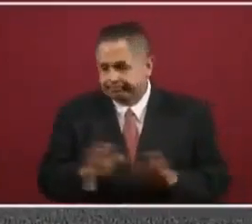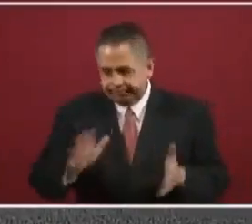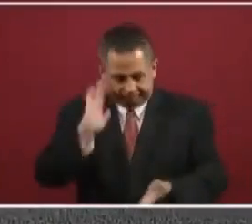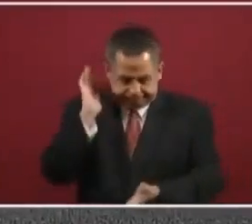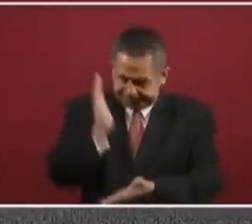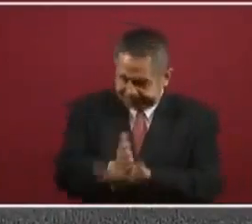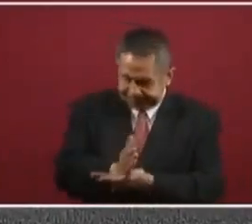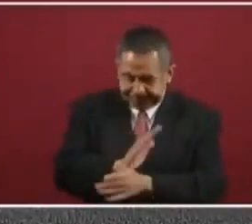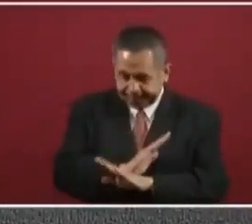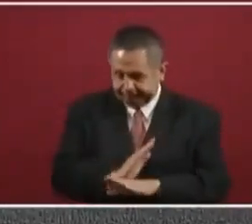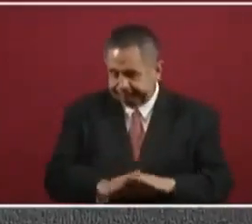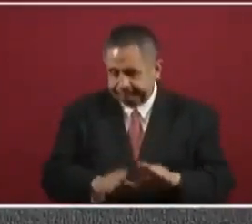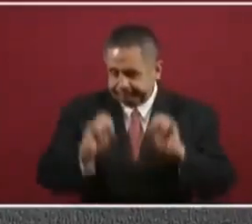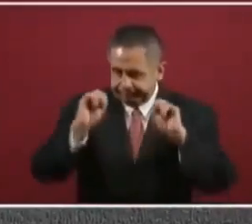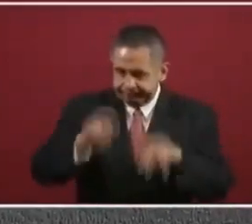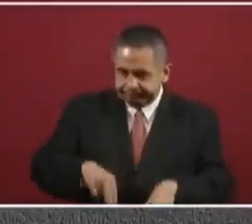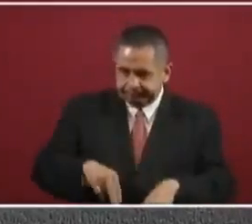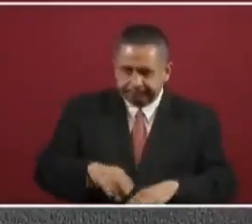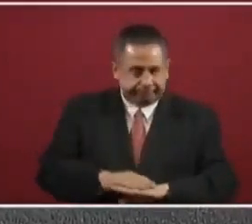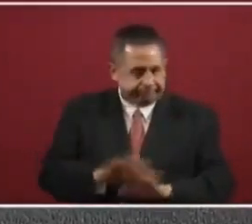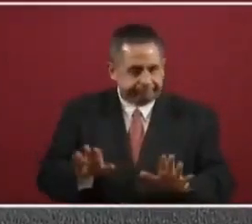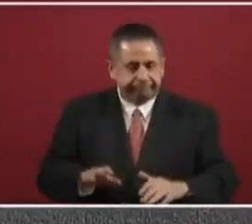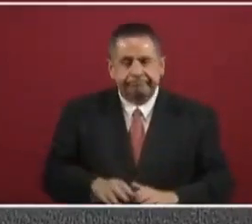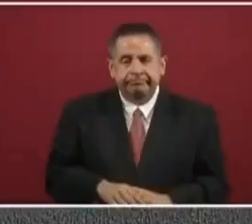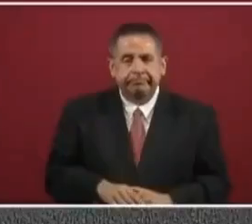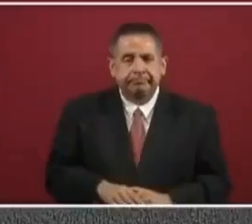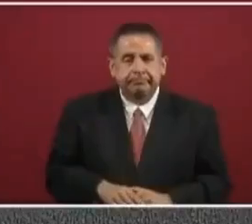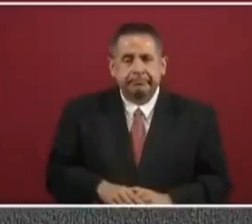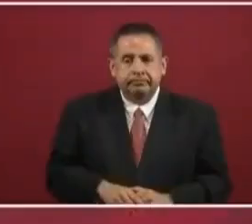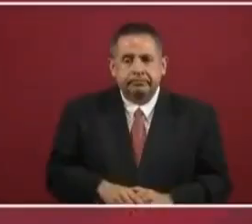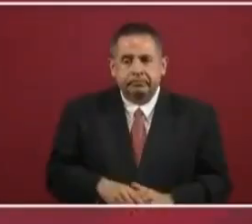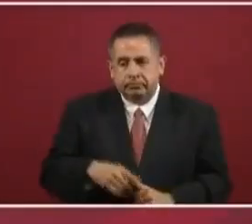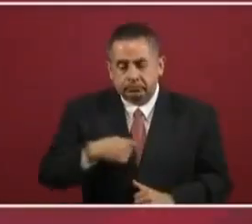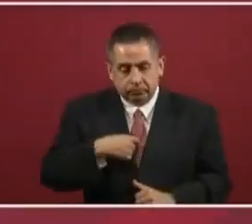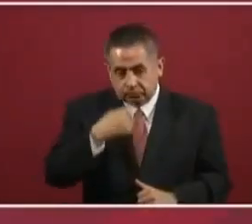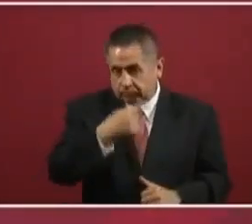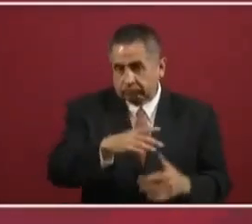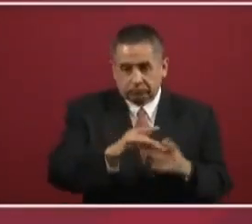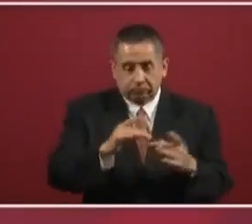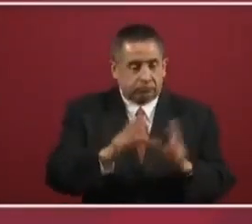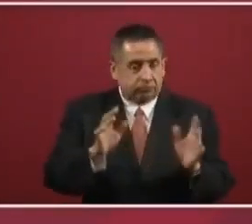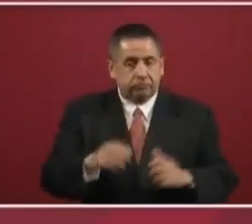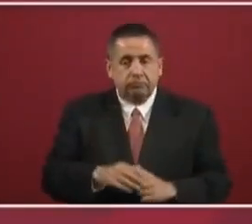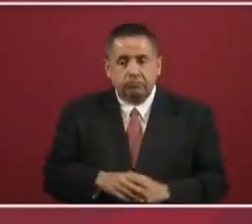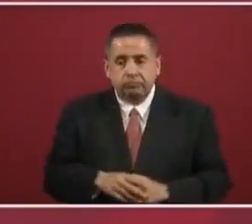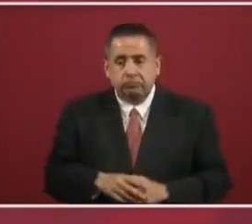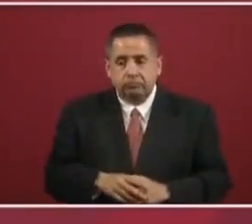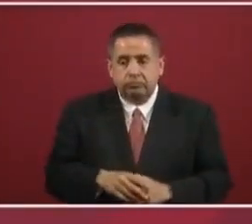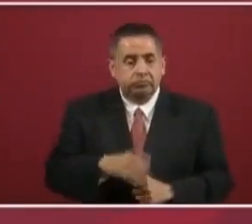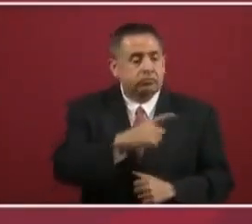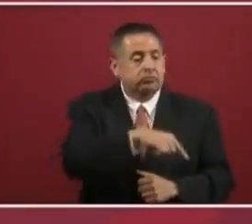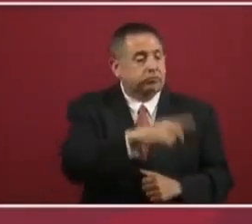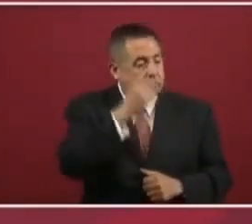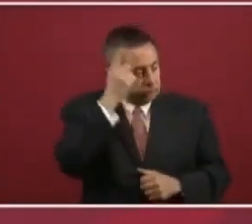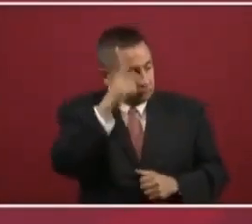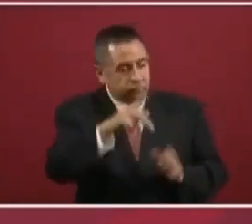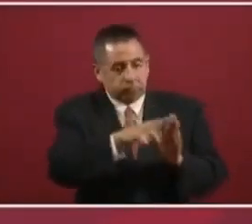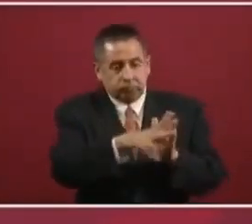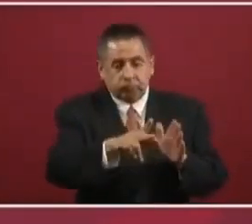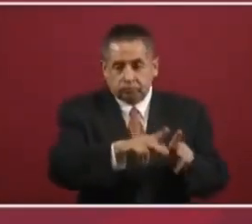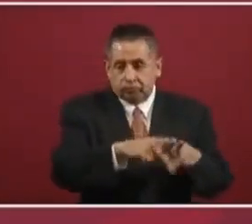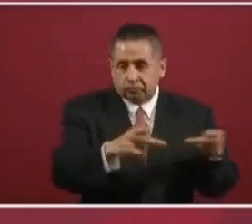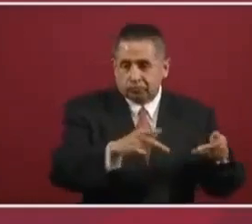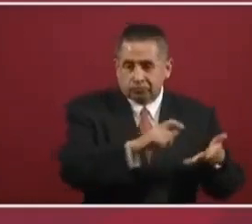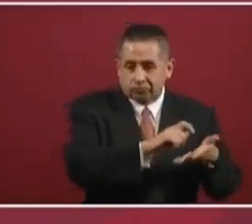ya eso se terminó Yo le diría a los dueños de los